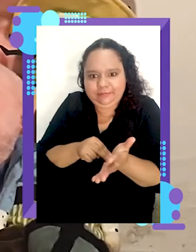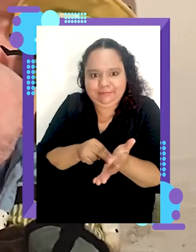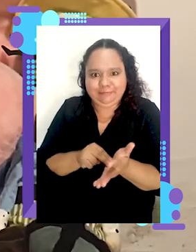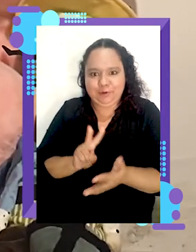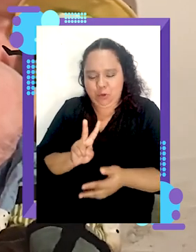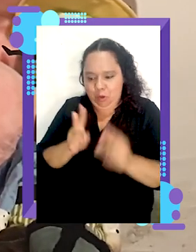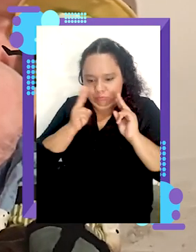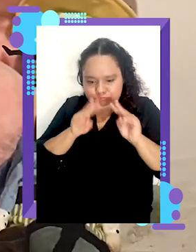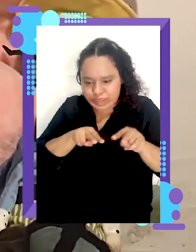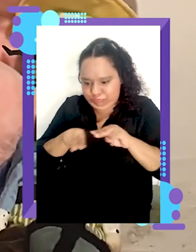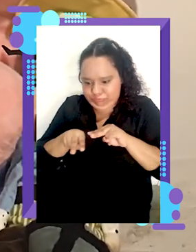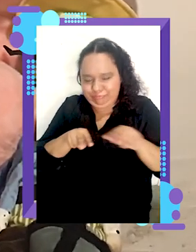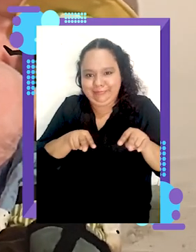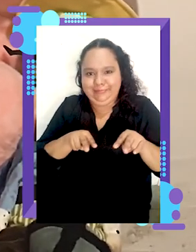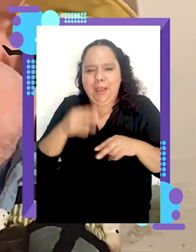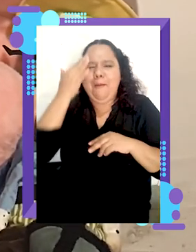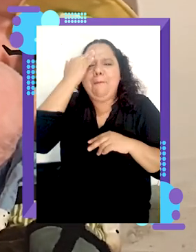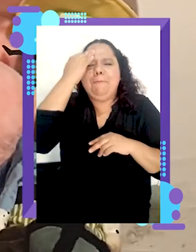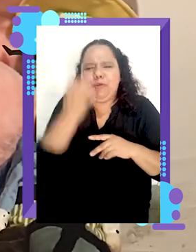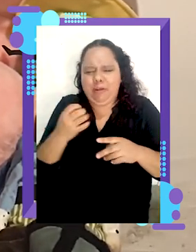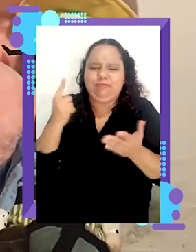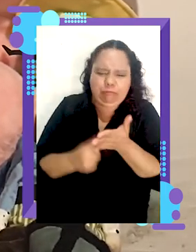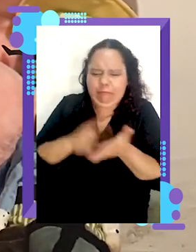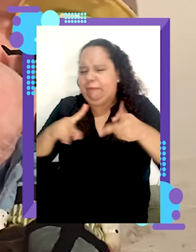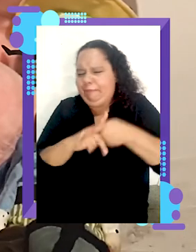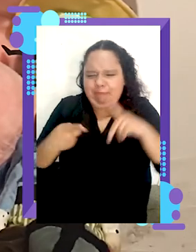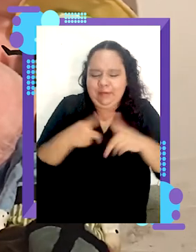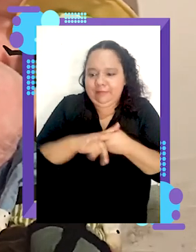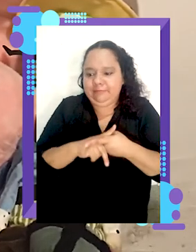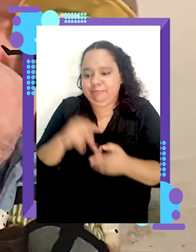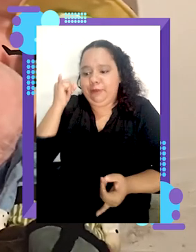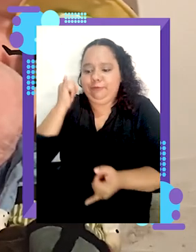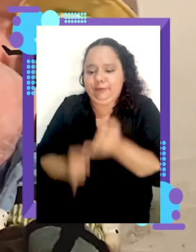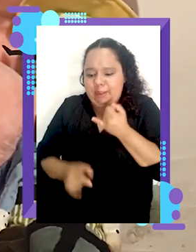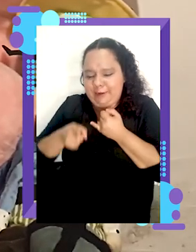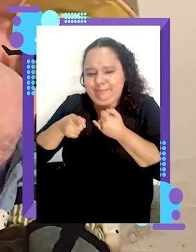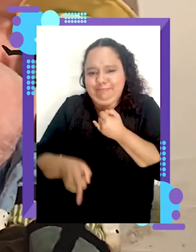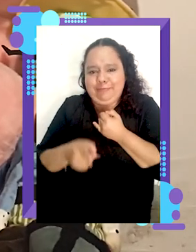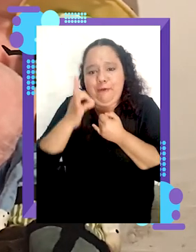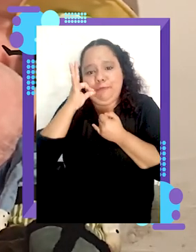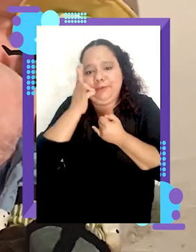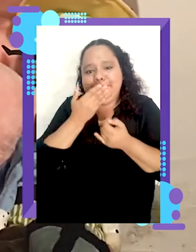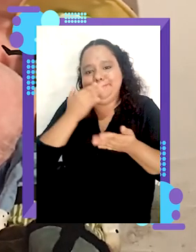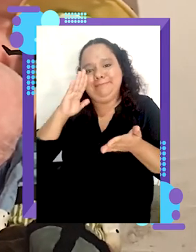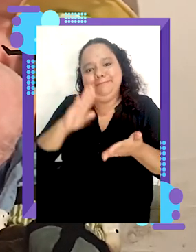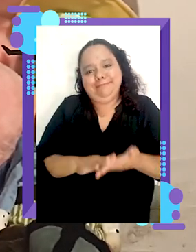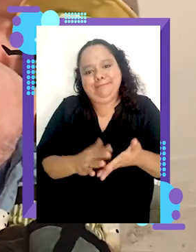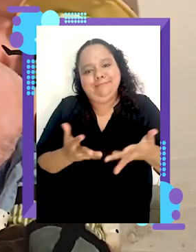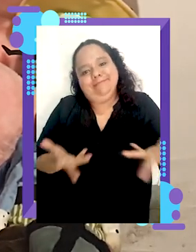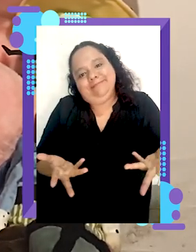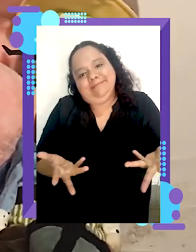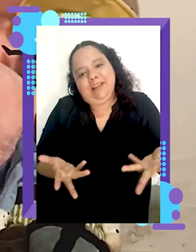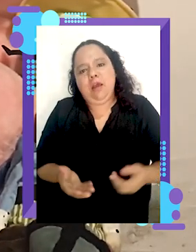quedaron observando y dijeron, ¿por qué discutimos tanto si al final el zapote está